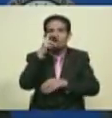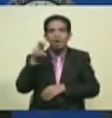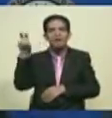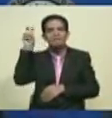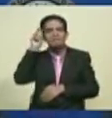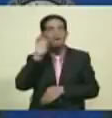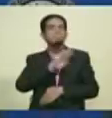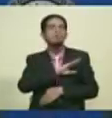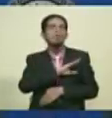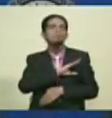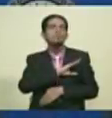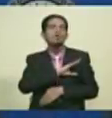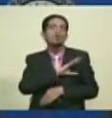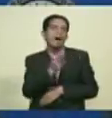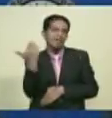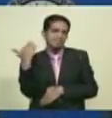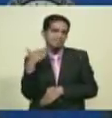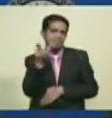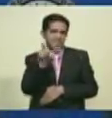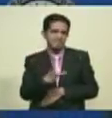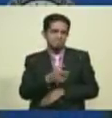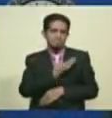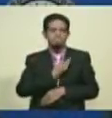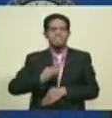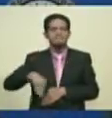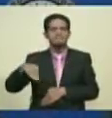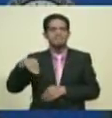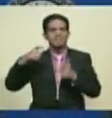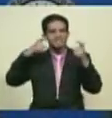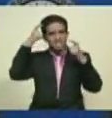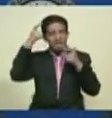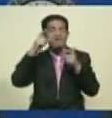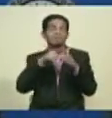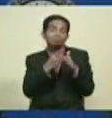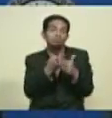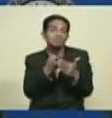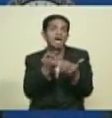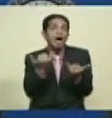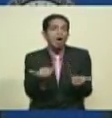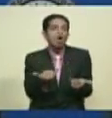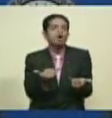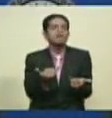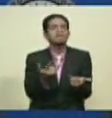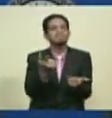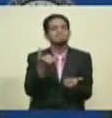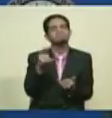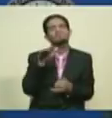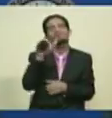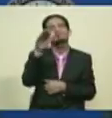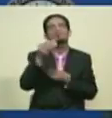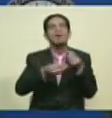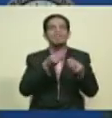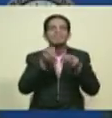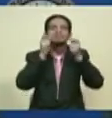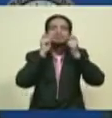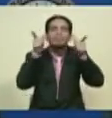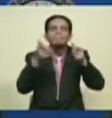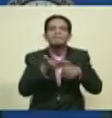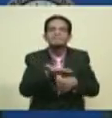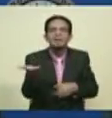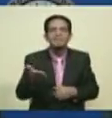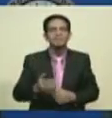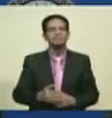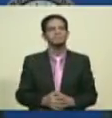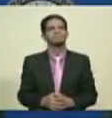comandante Hugo Chávez, y seguro que nos trae una agradable sorpresa para el pueblo venezolano. La segunda pregunta la formula